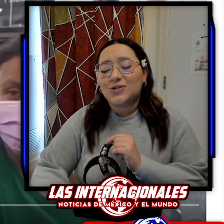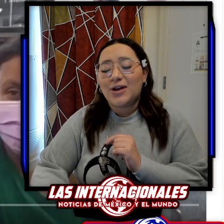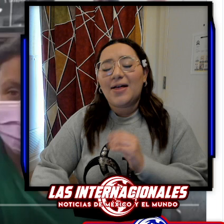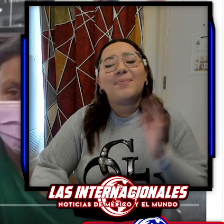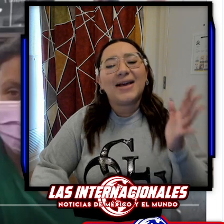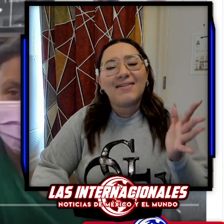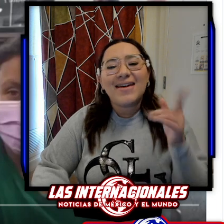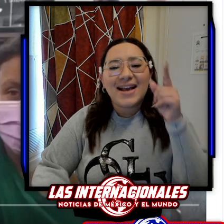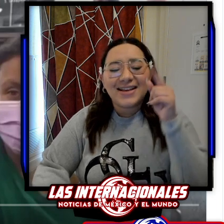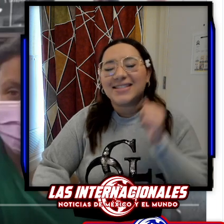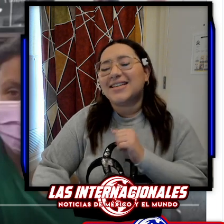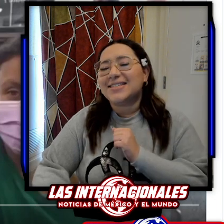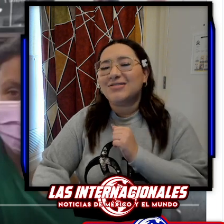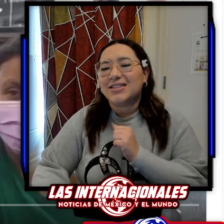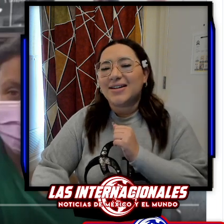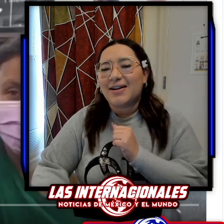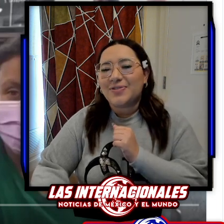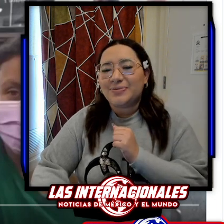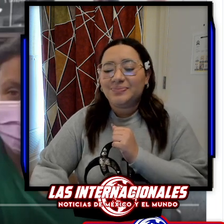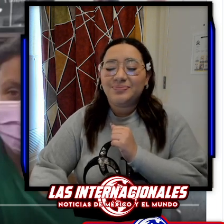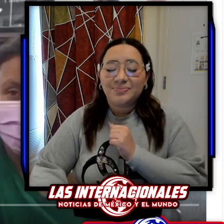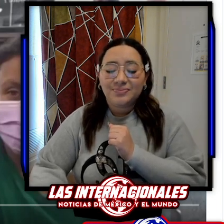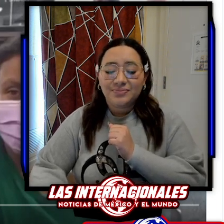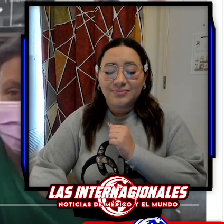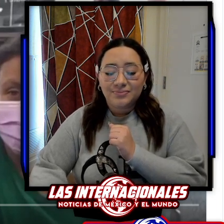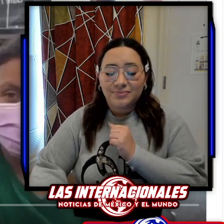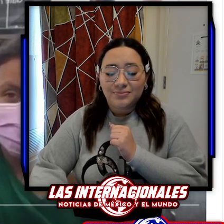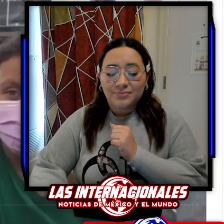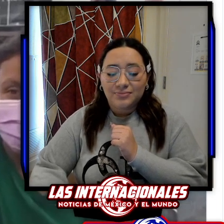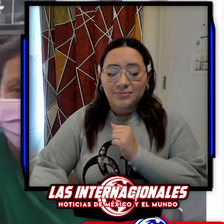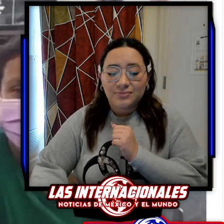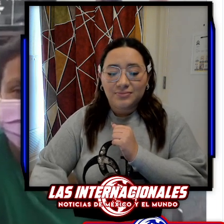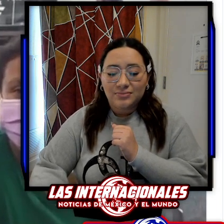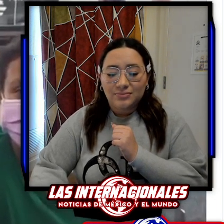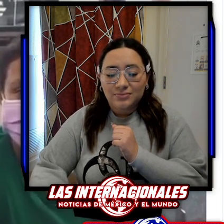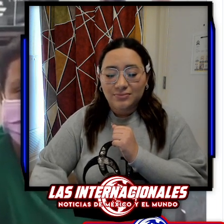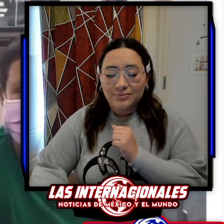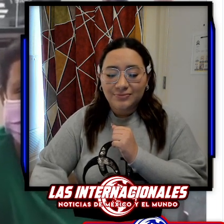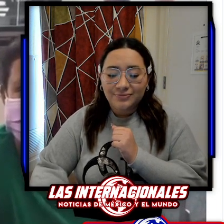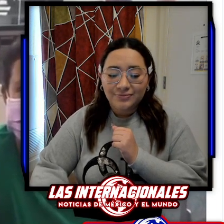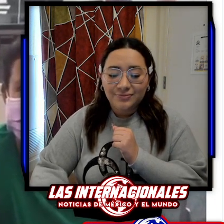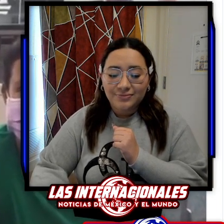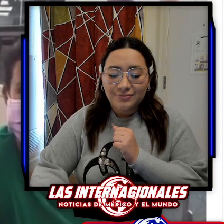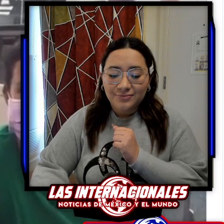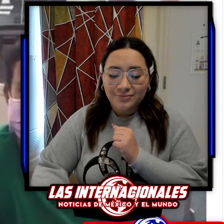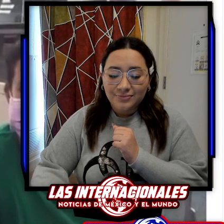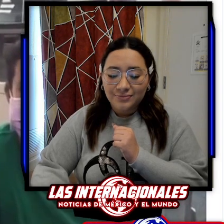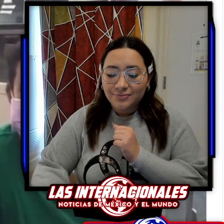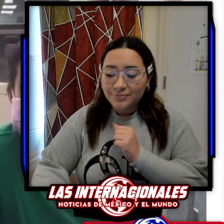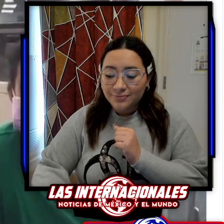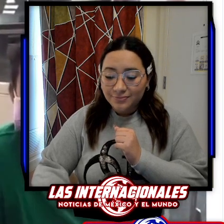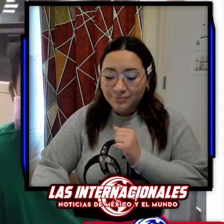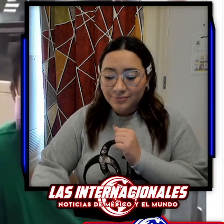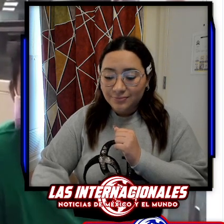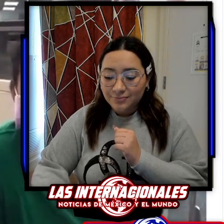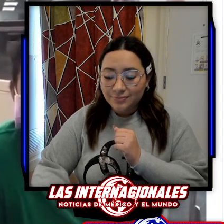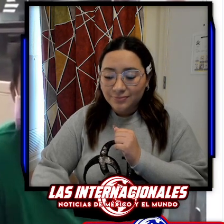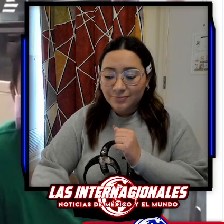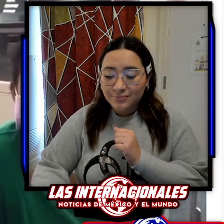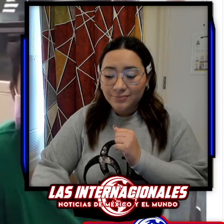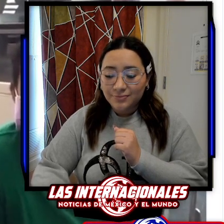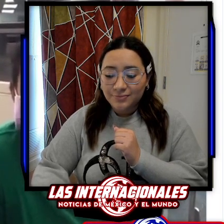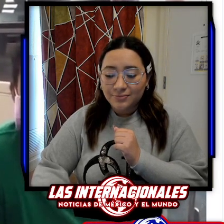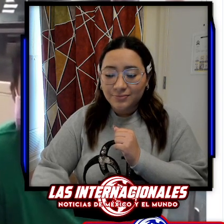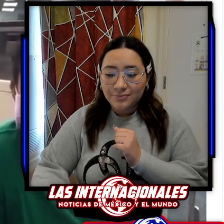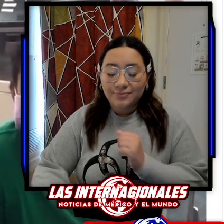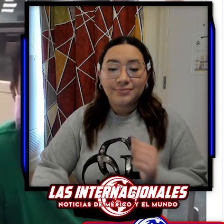es una chulada, para que vean que se está haciendo el trabajo. Pues nosotros ya nos encontramos aquí en el aeropuerto de Nueva Zelanda, a punto de tomar